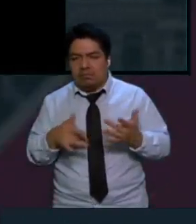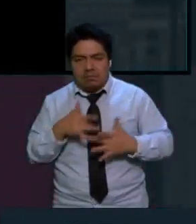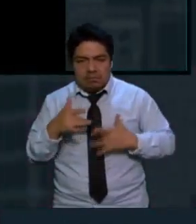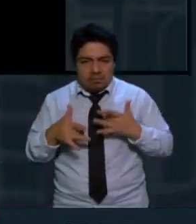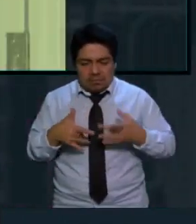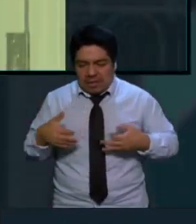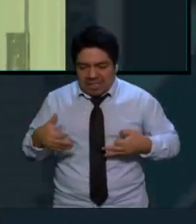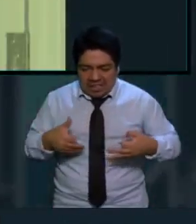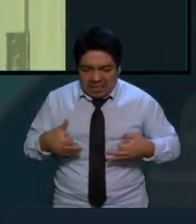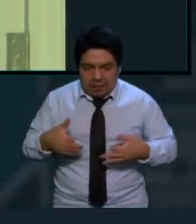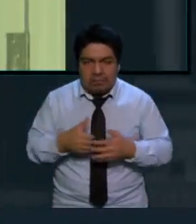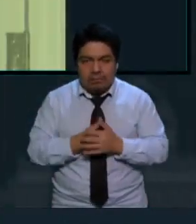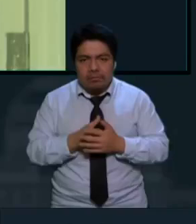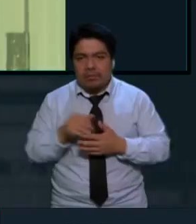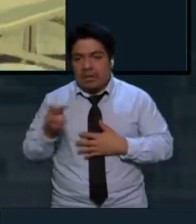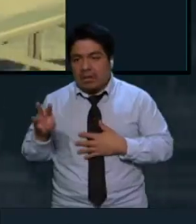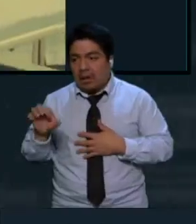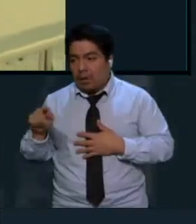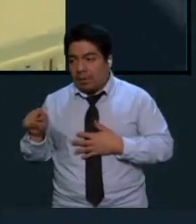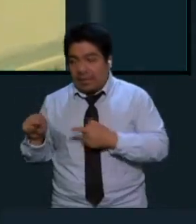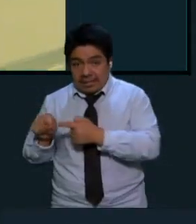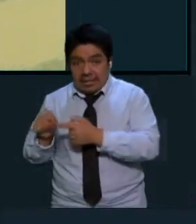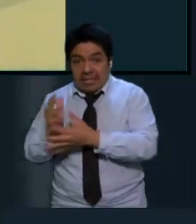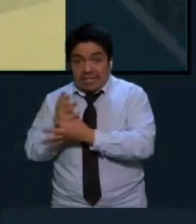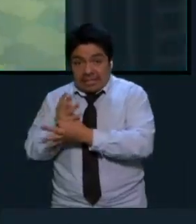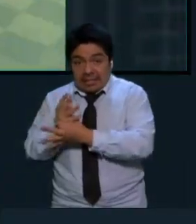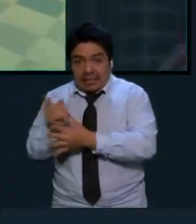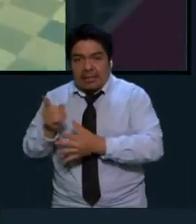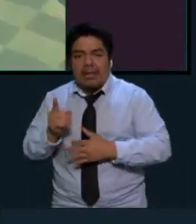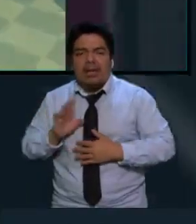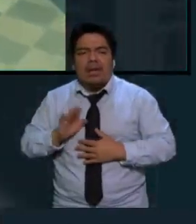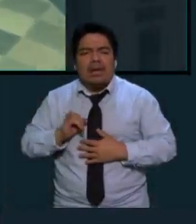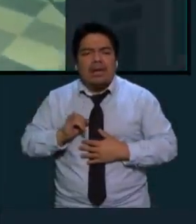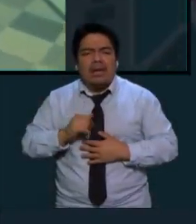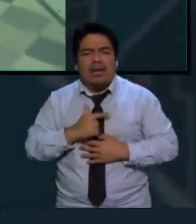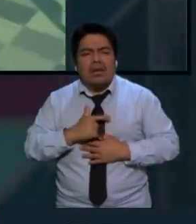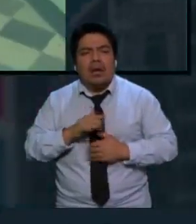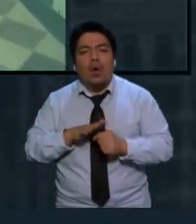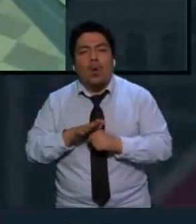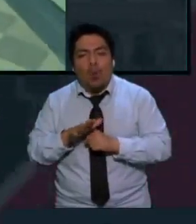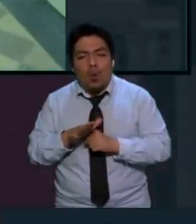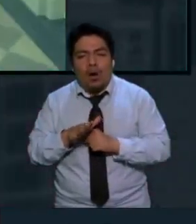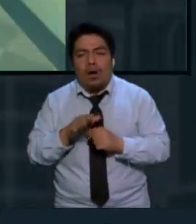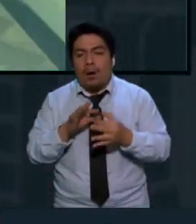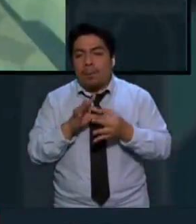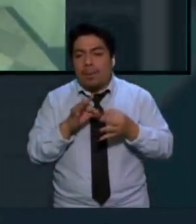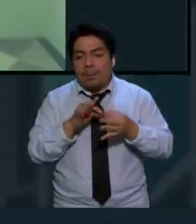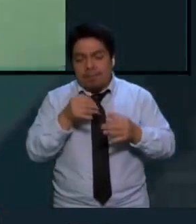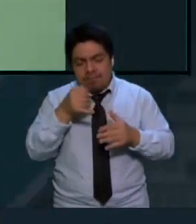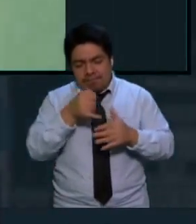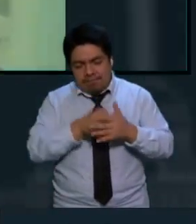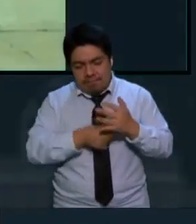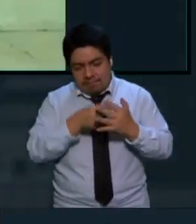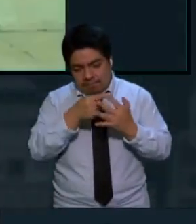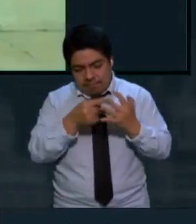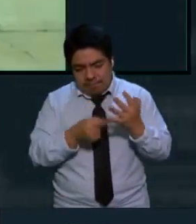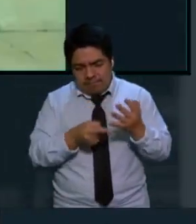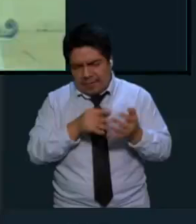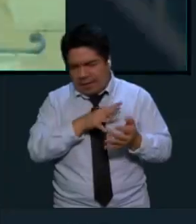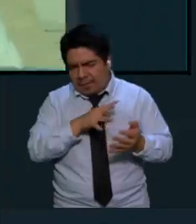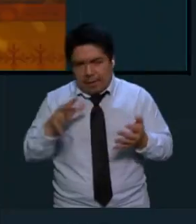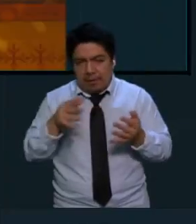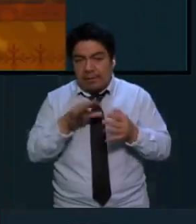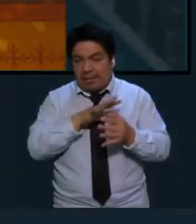teatro. Y lo que dice Wes Anderson es que a él lo que le interesaba sí era poder contar los maravillosos textos o las